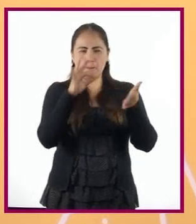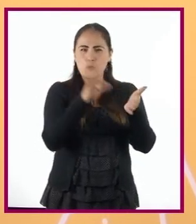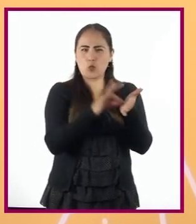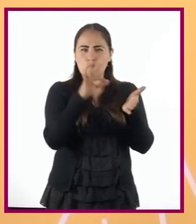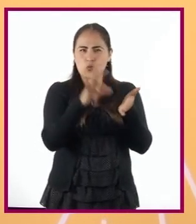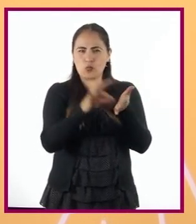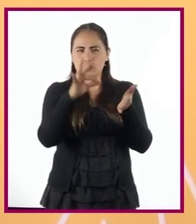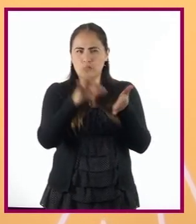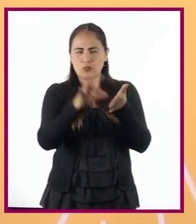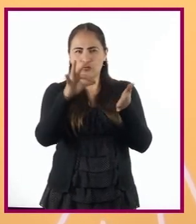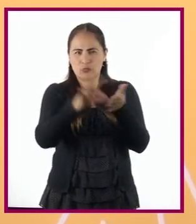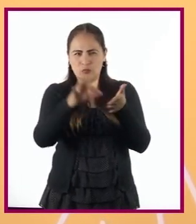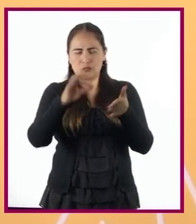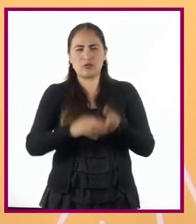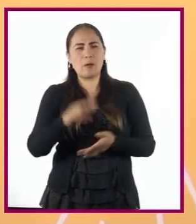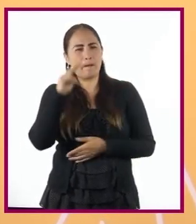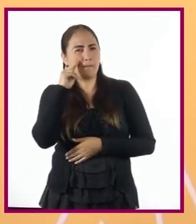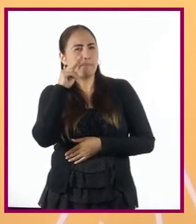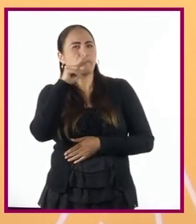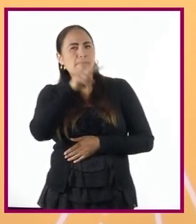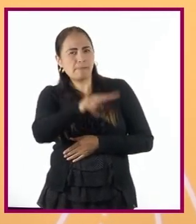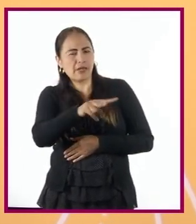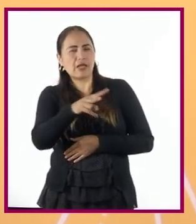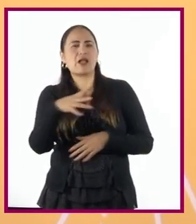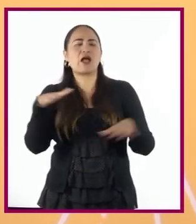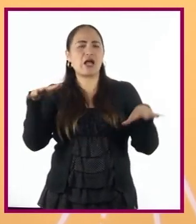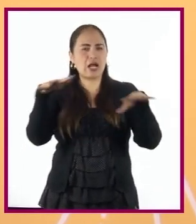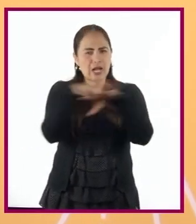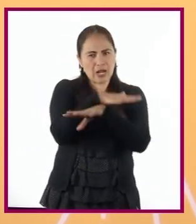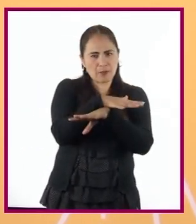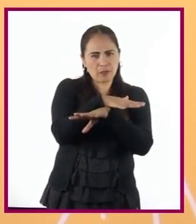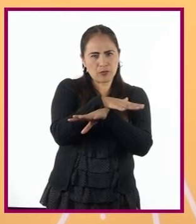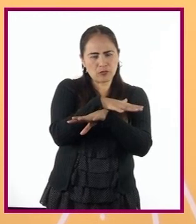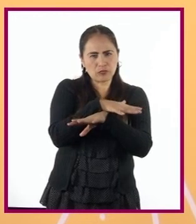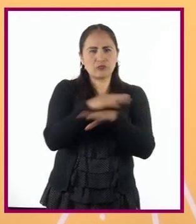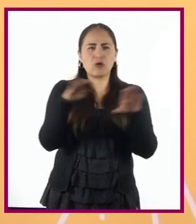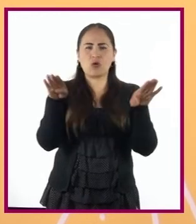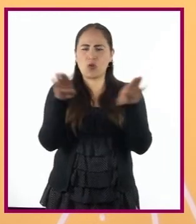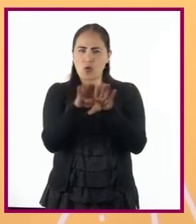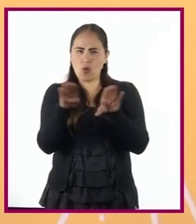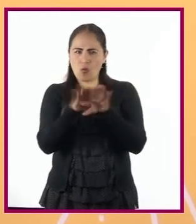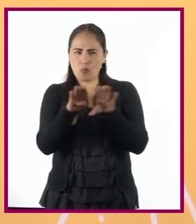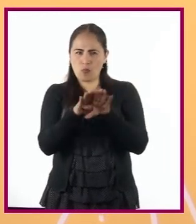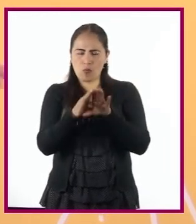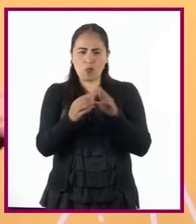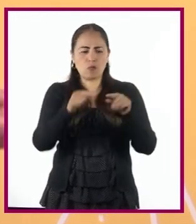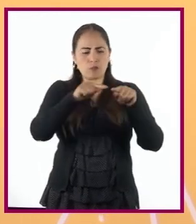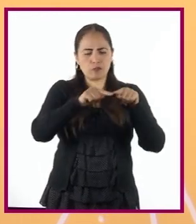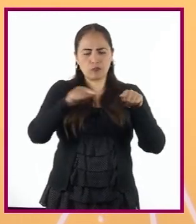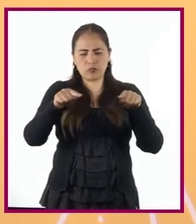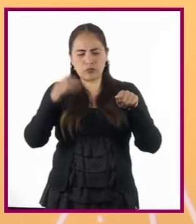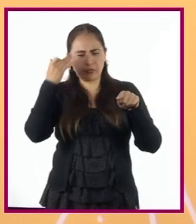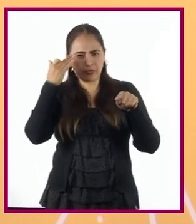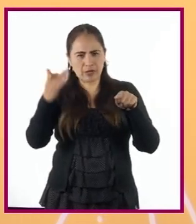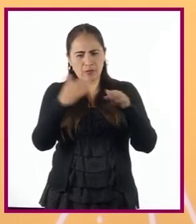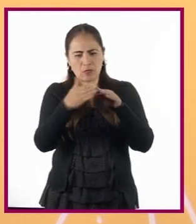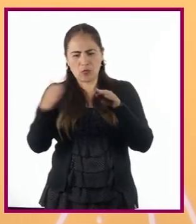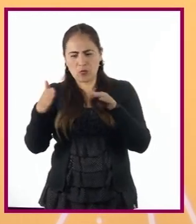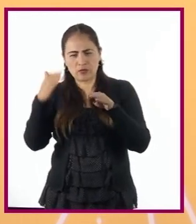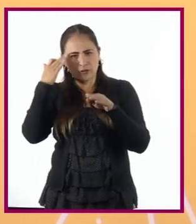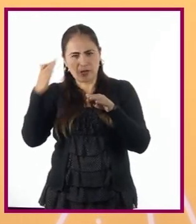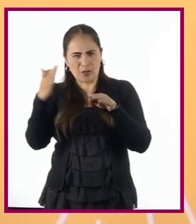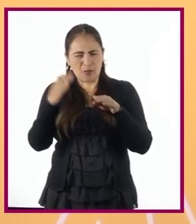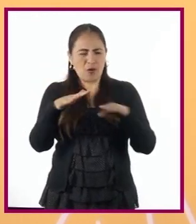que permite visualizar los cambios de una variable a través de un intervalo de tiempo.